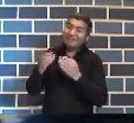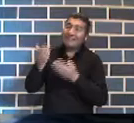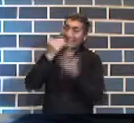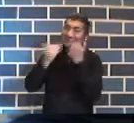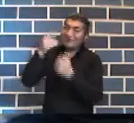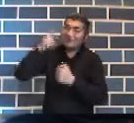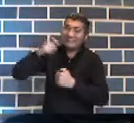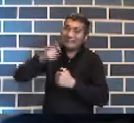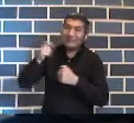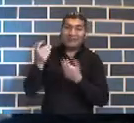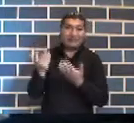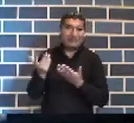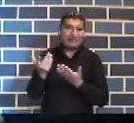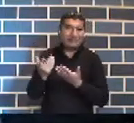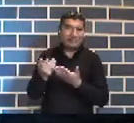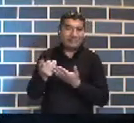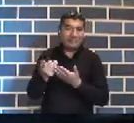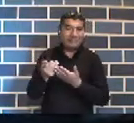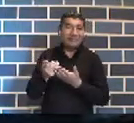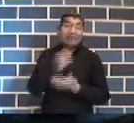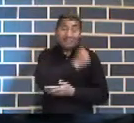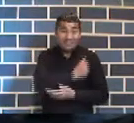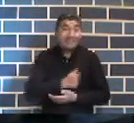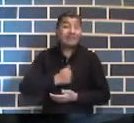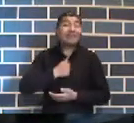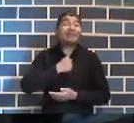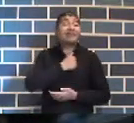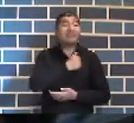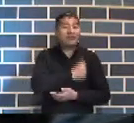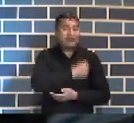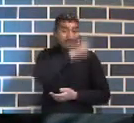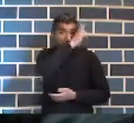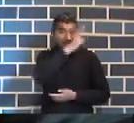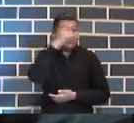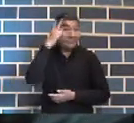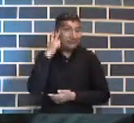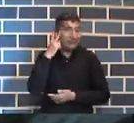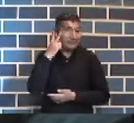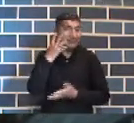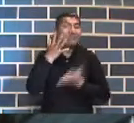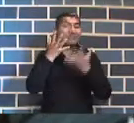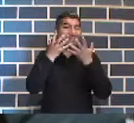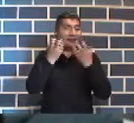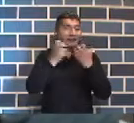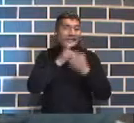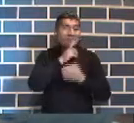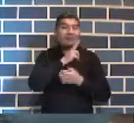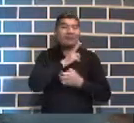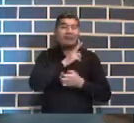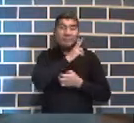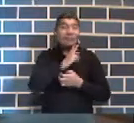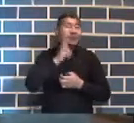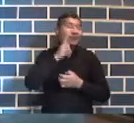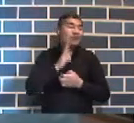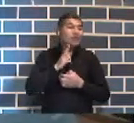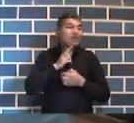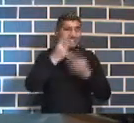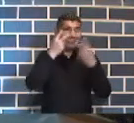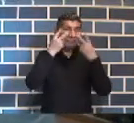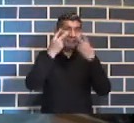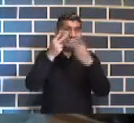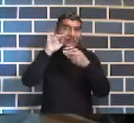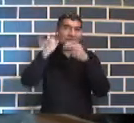comida es la actitud de la viuda que quiere ser escuchada y atendida por el juez